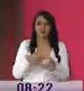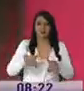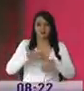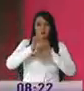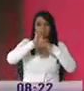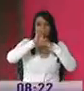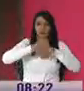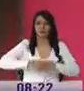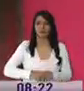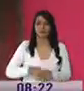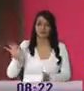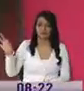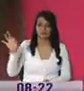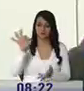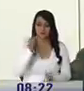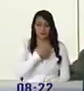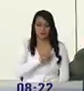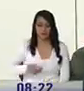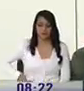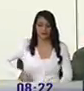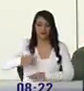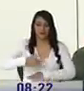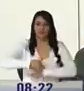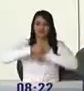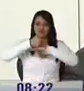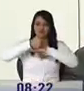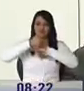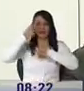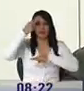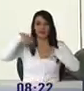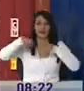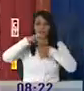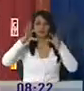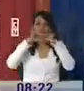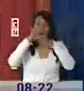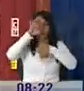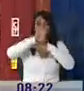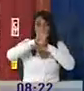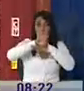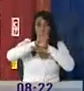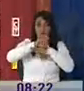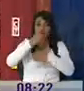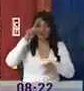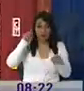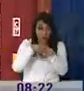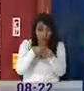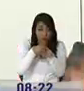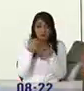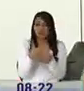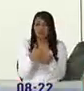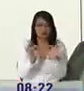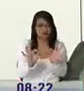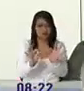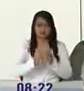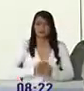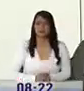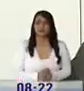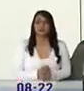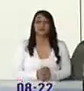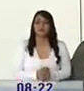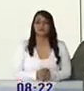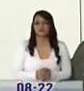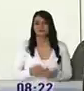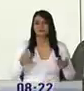Ángel puente presidente de las cámaras binacionales del Ecuador los beneficios del acuerdo están claramente marcados primero porque es un mercado